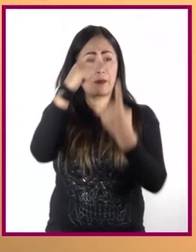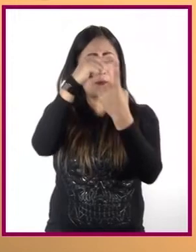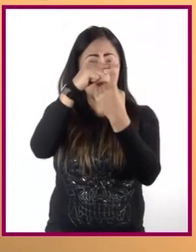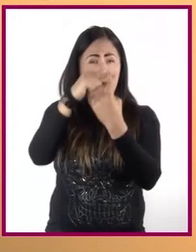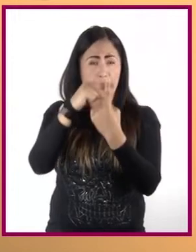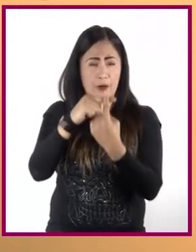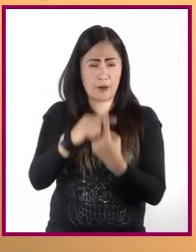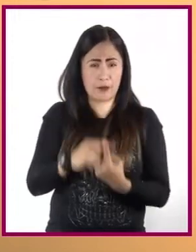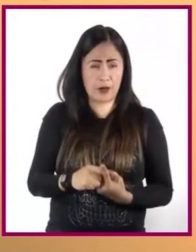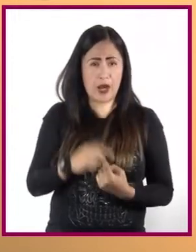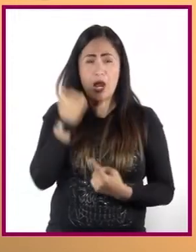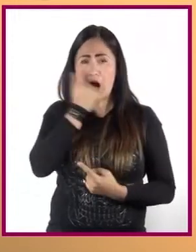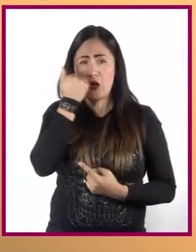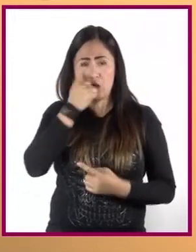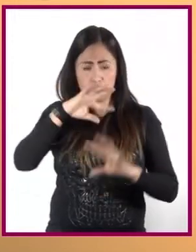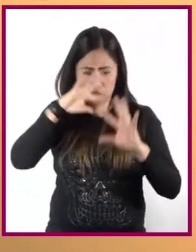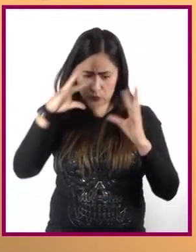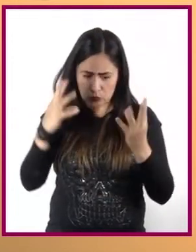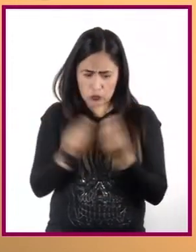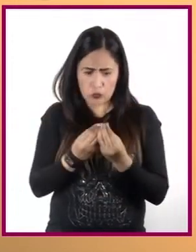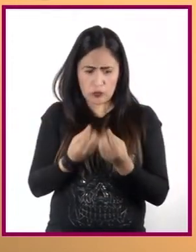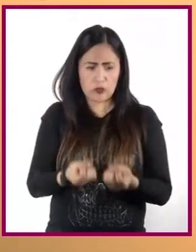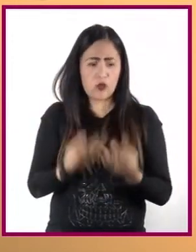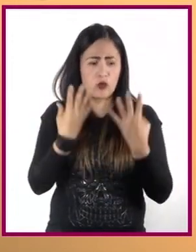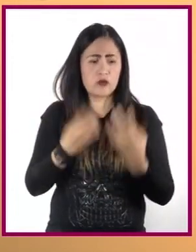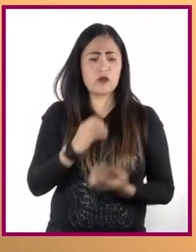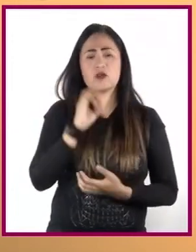obtenidas para todos los alumnos, tenemos